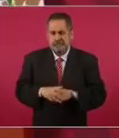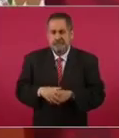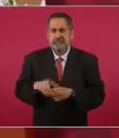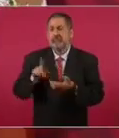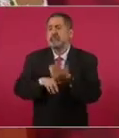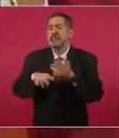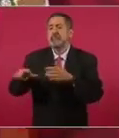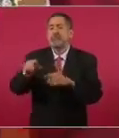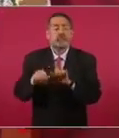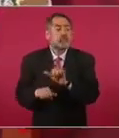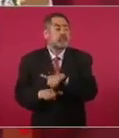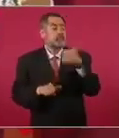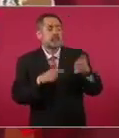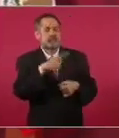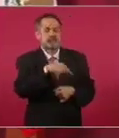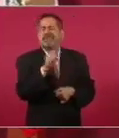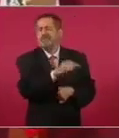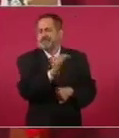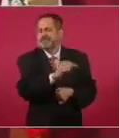estén en otro lado,